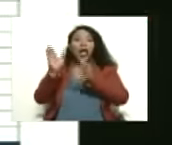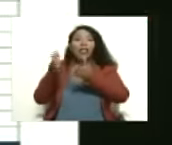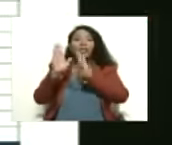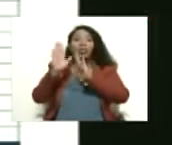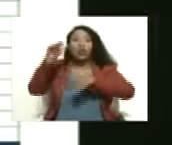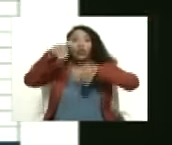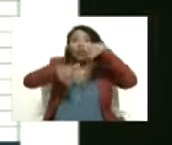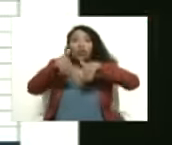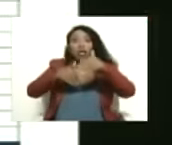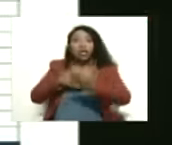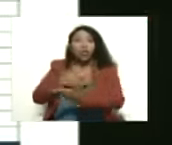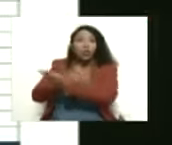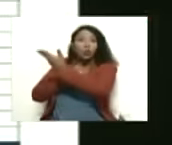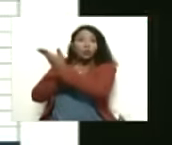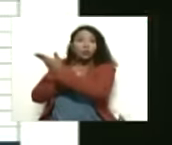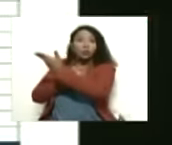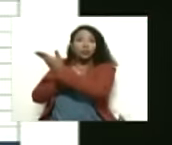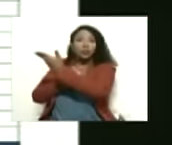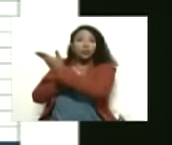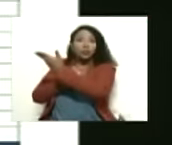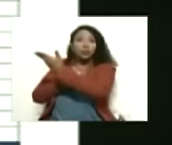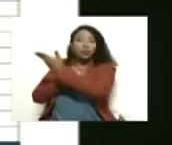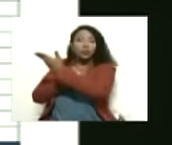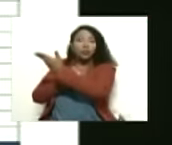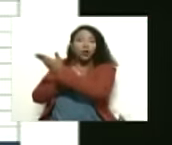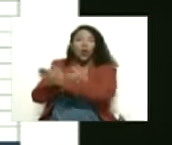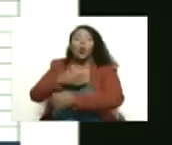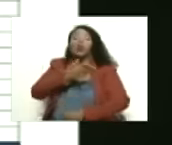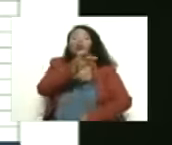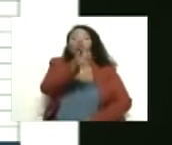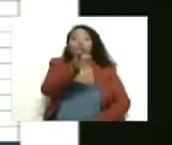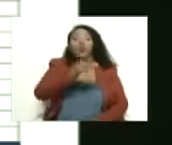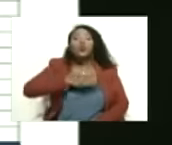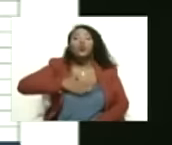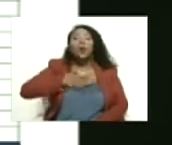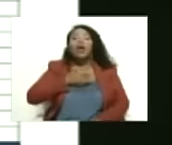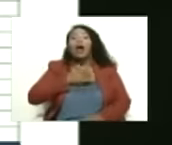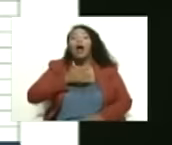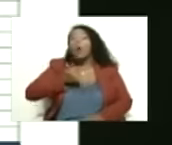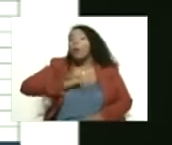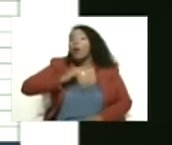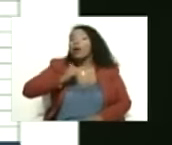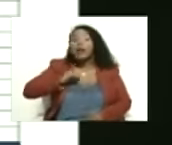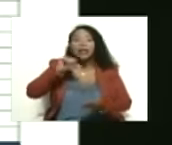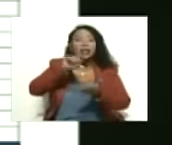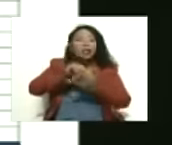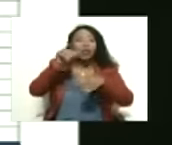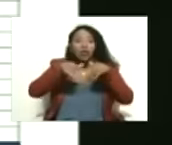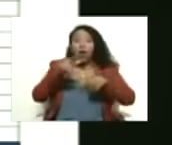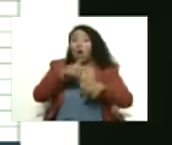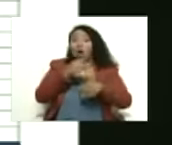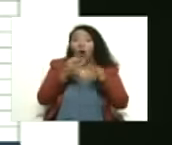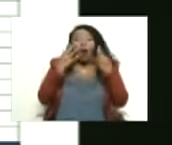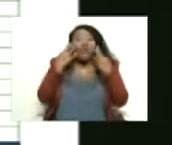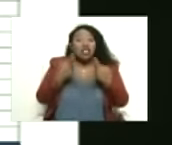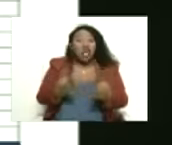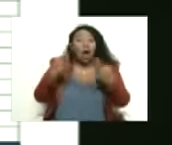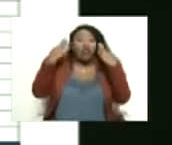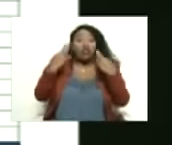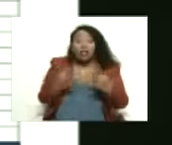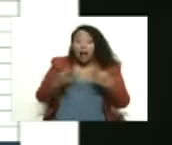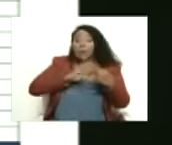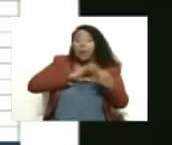votación nucleados para que usted pueda ir a a cualquier centro de votación no tiene que ir a su centro de votación donde de manera